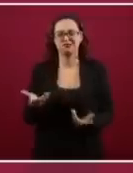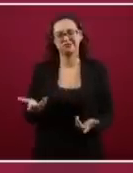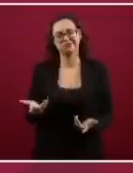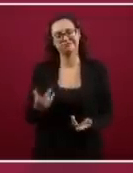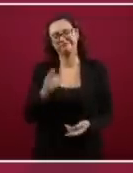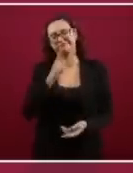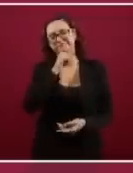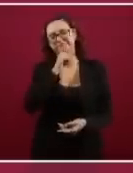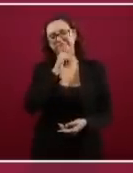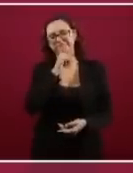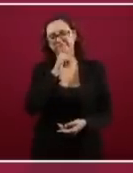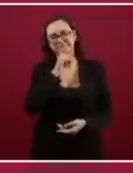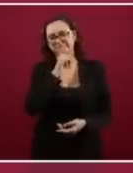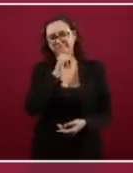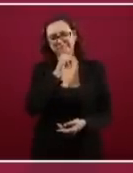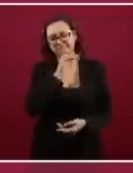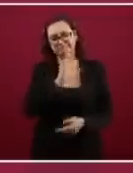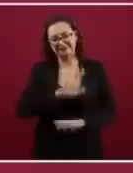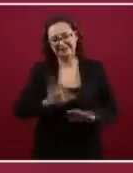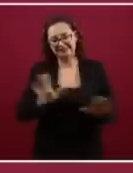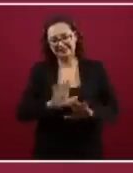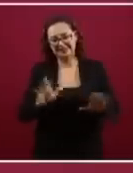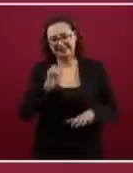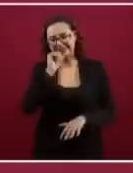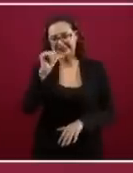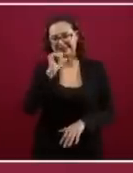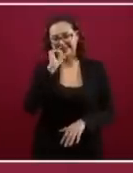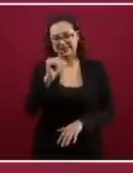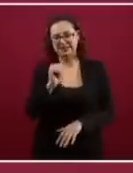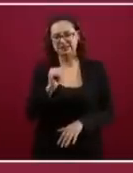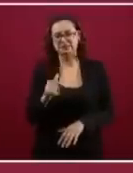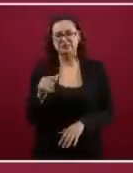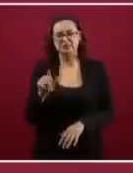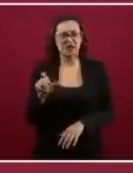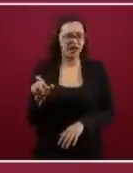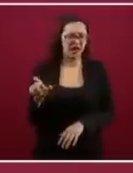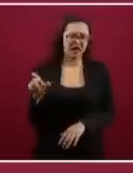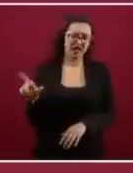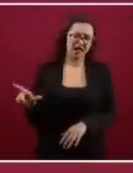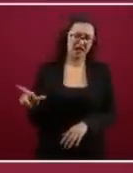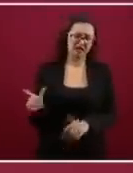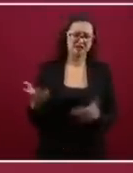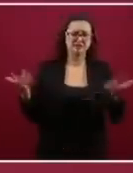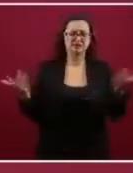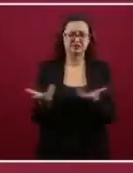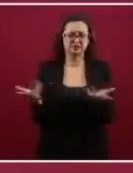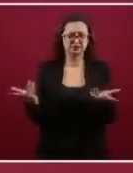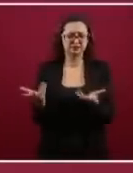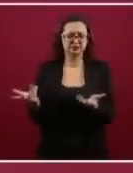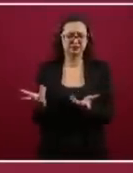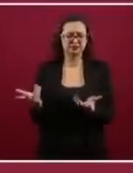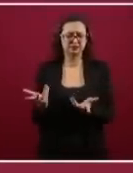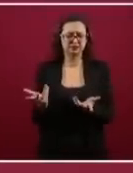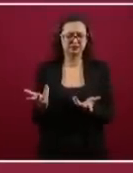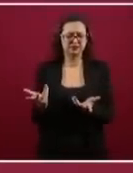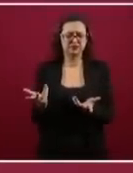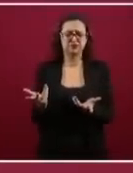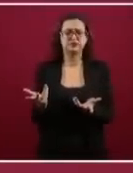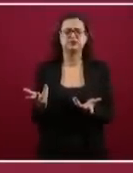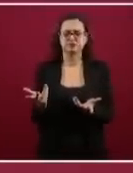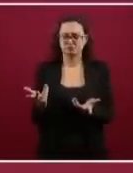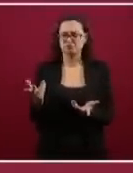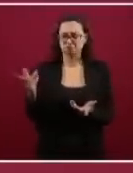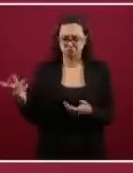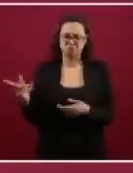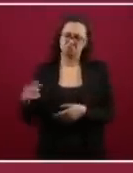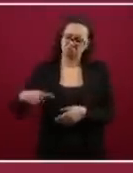exhibiendo, que no fue mi intención, pues ¿qué hizo? Mandó a componer la